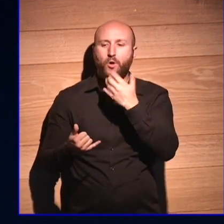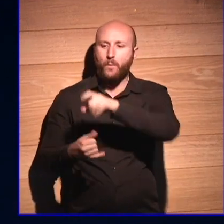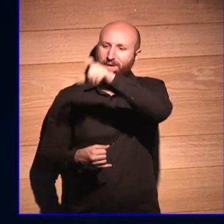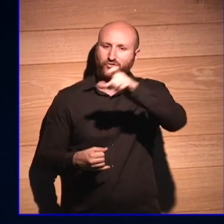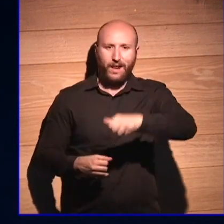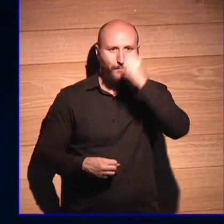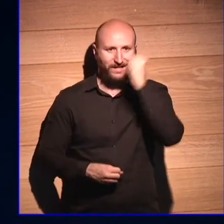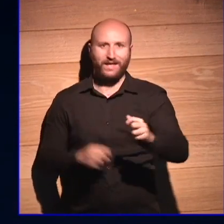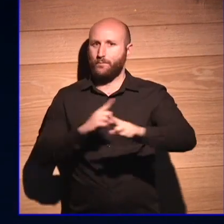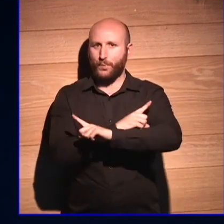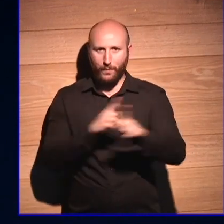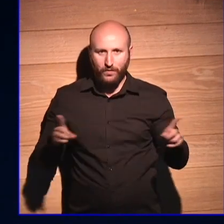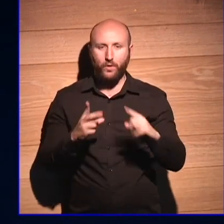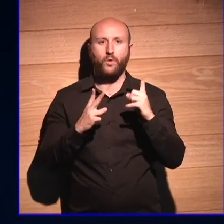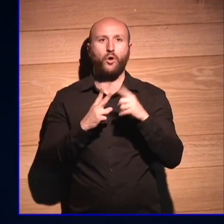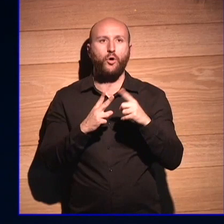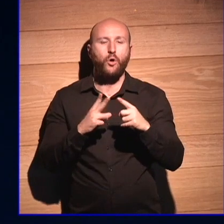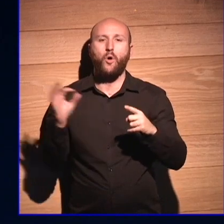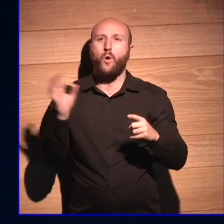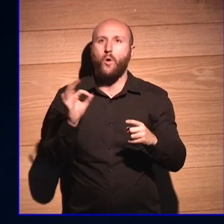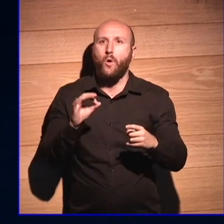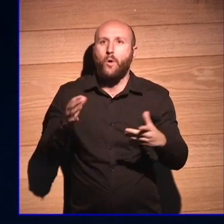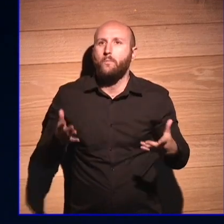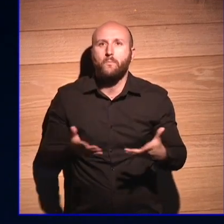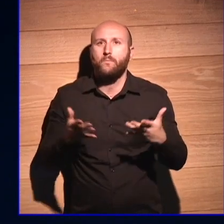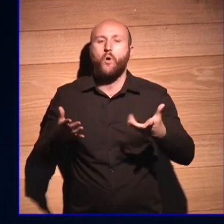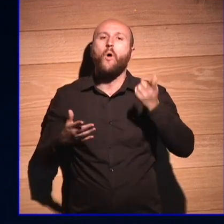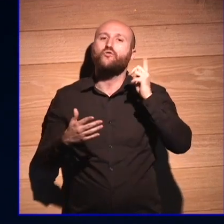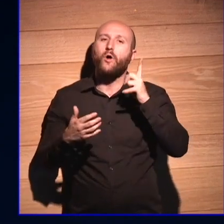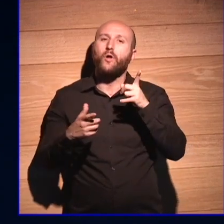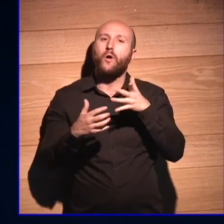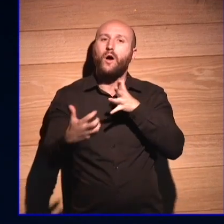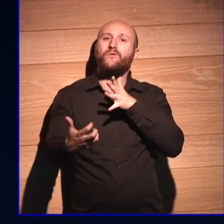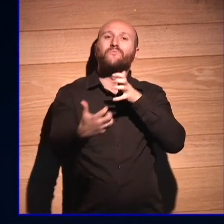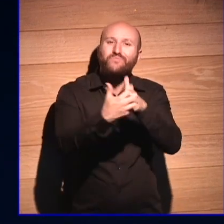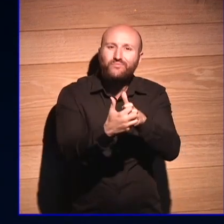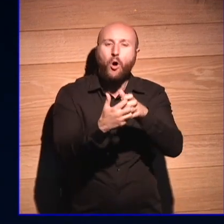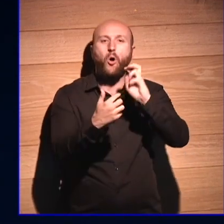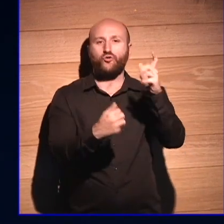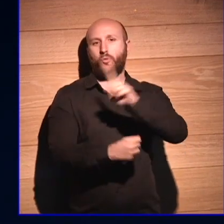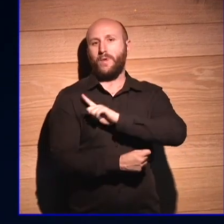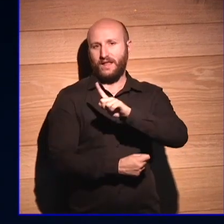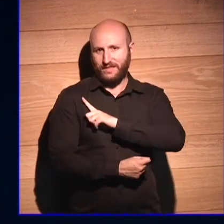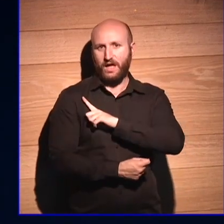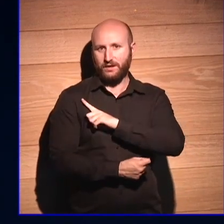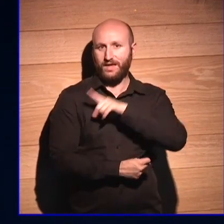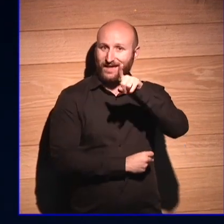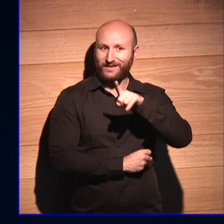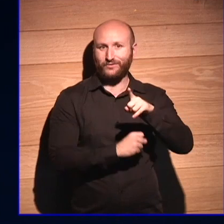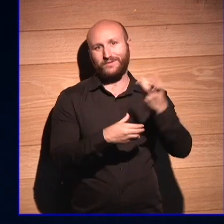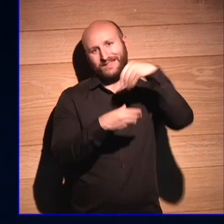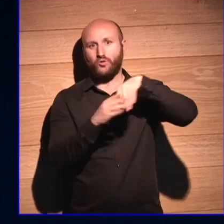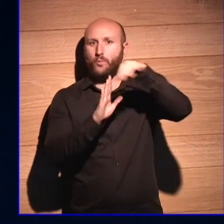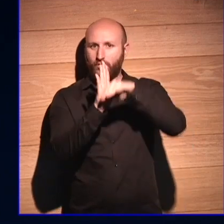civiles, por ejemplo, no puede, solo puede entrar en combate con otros militares, pero no,